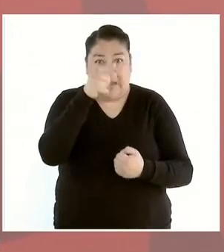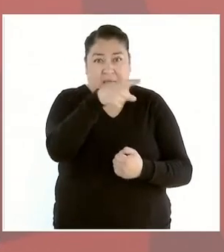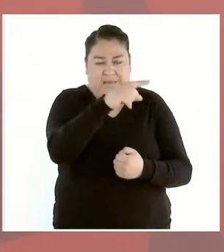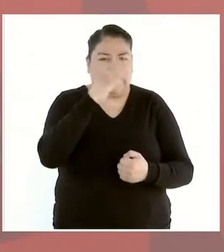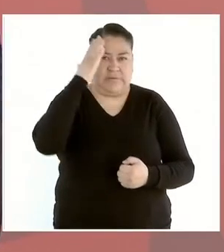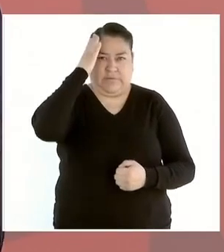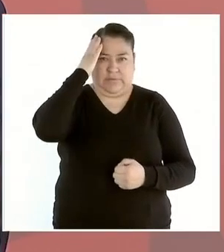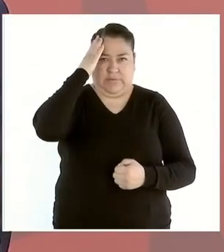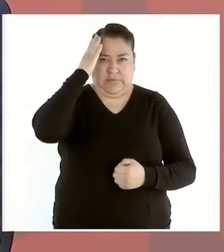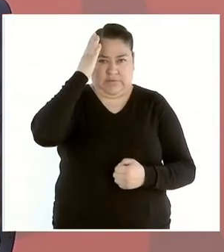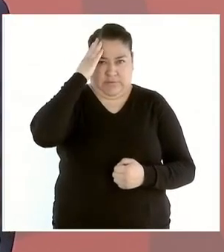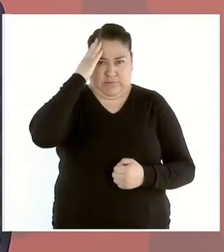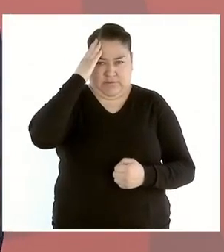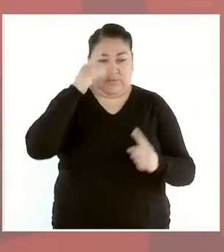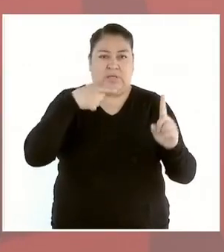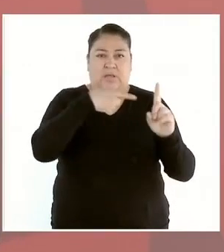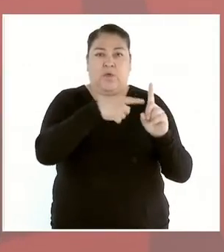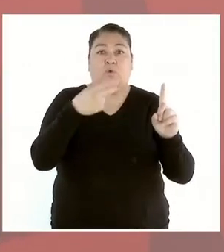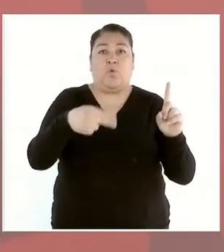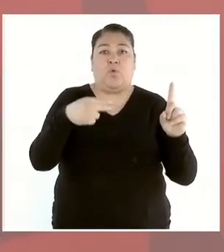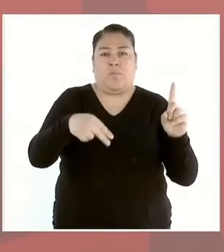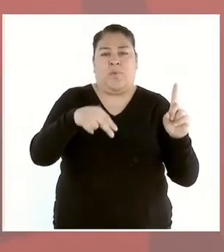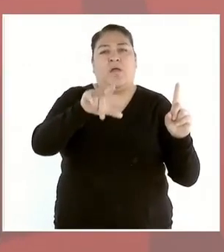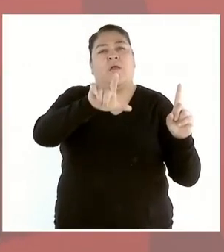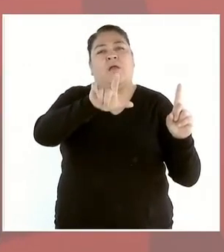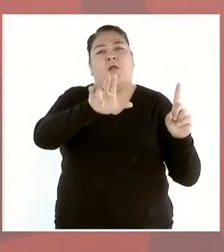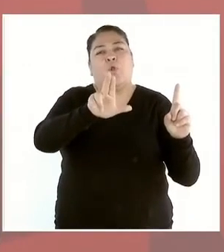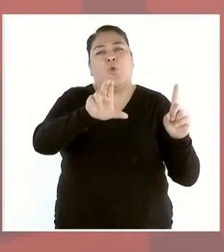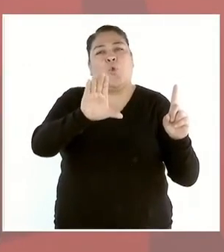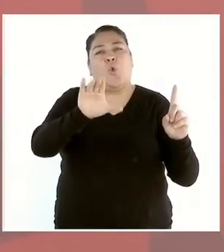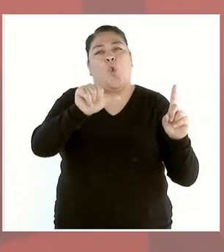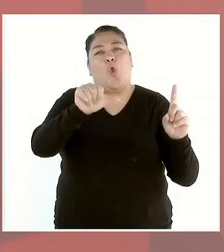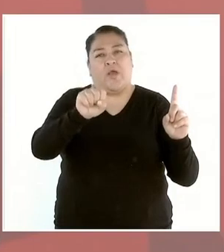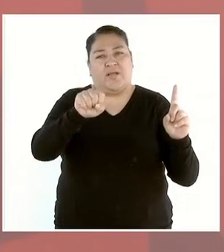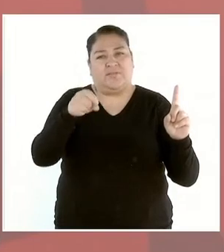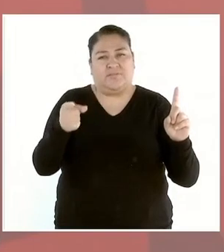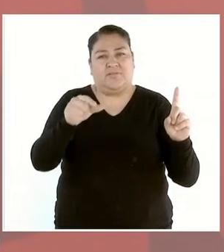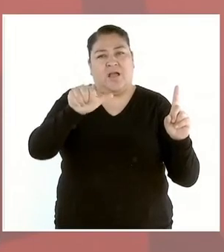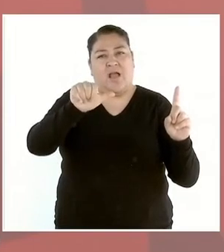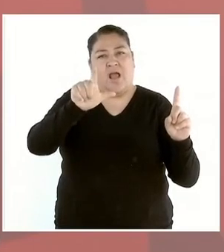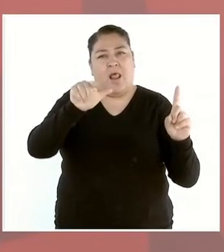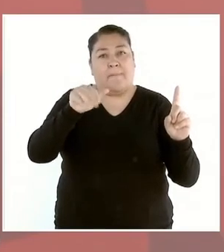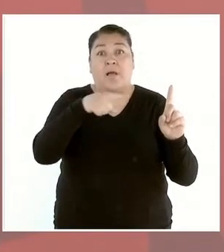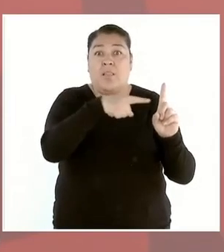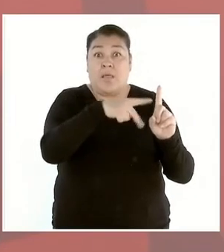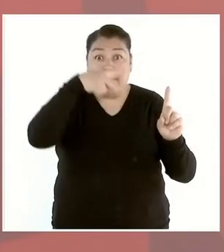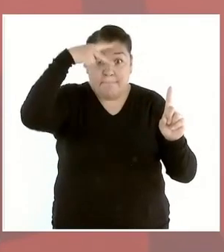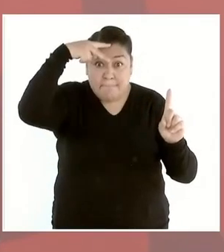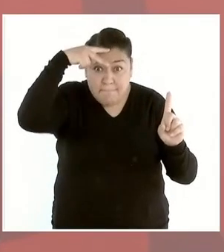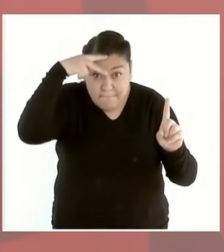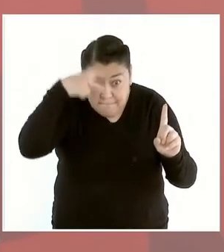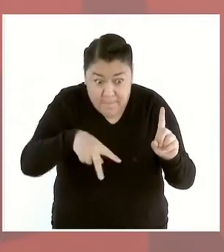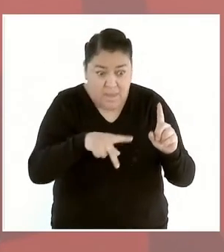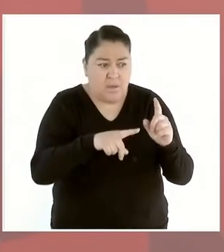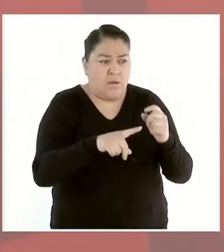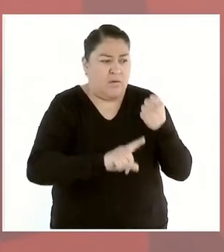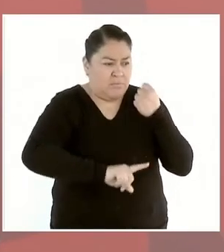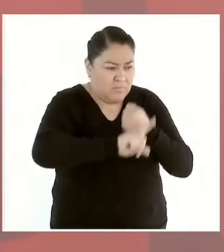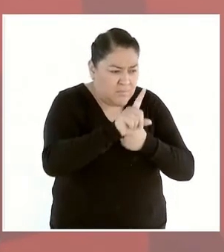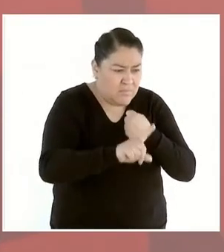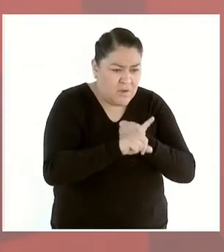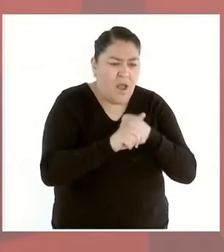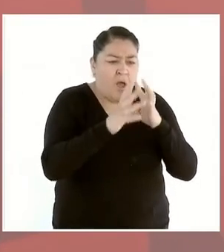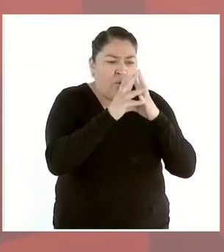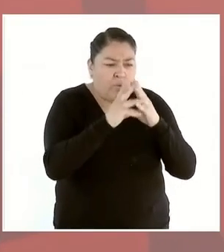ideólogo lucas alamán los problemas de méxico solo podían resolverse